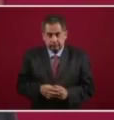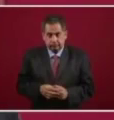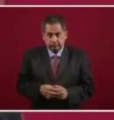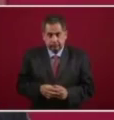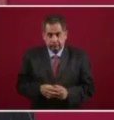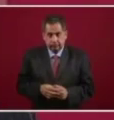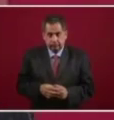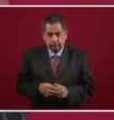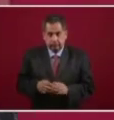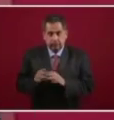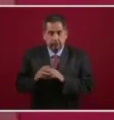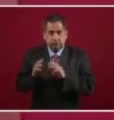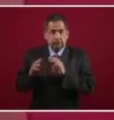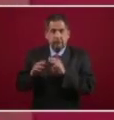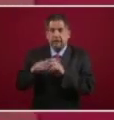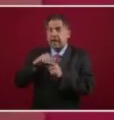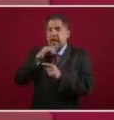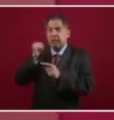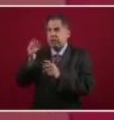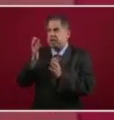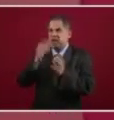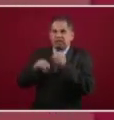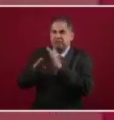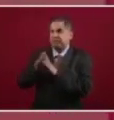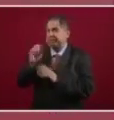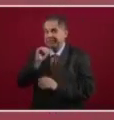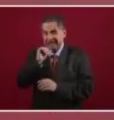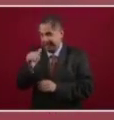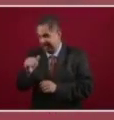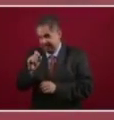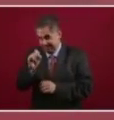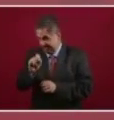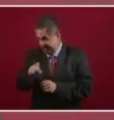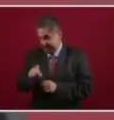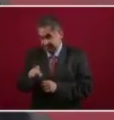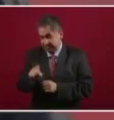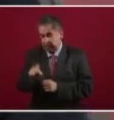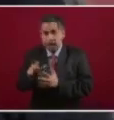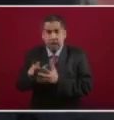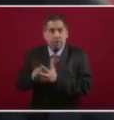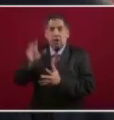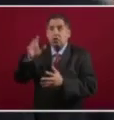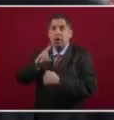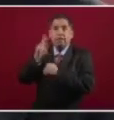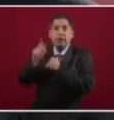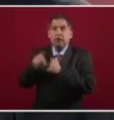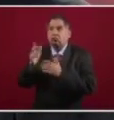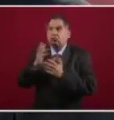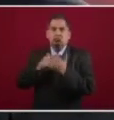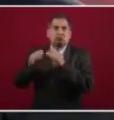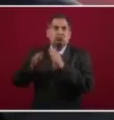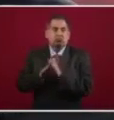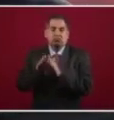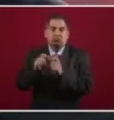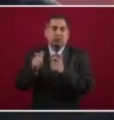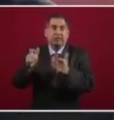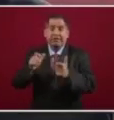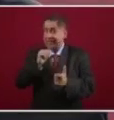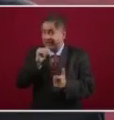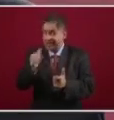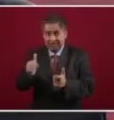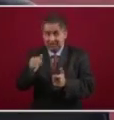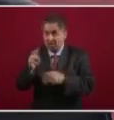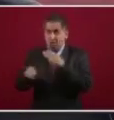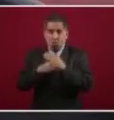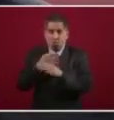no está creciendo Alemania. Sí, no están creciendo la mayoría de los países del